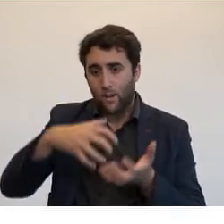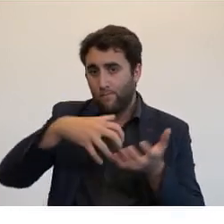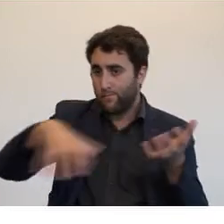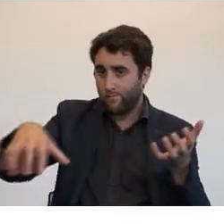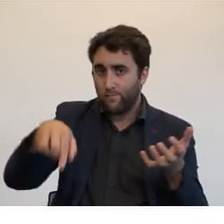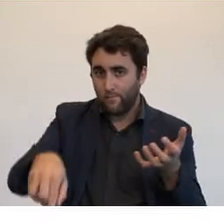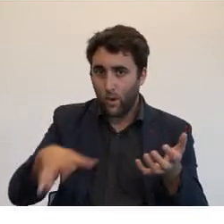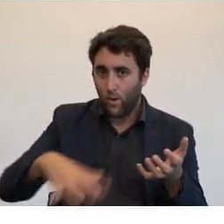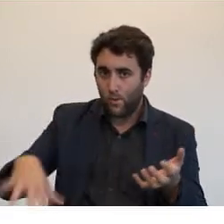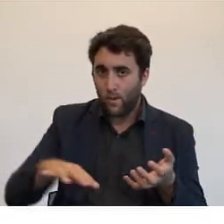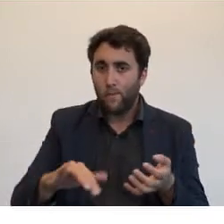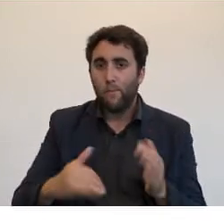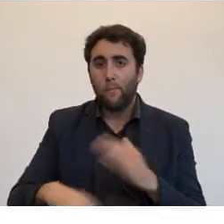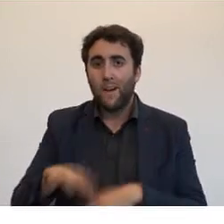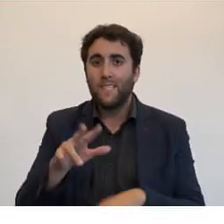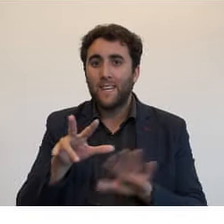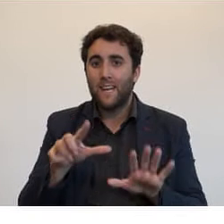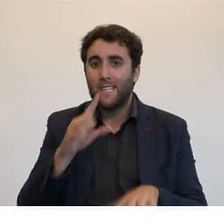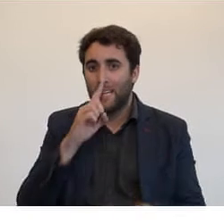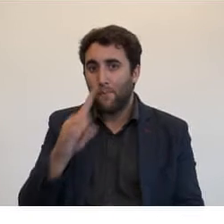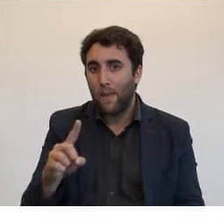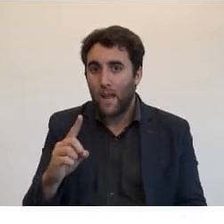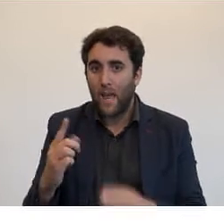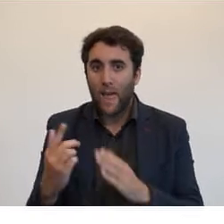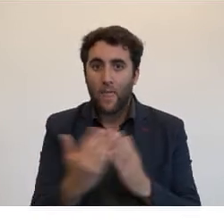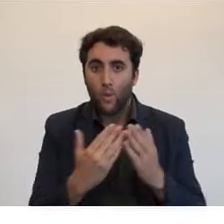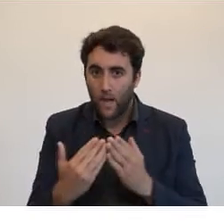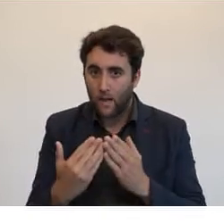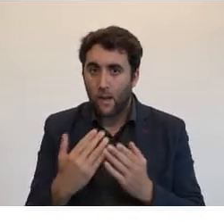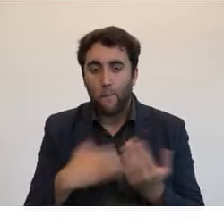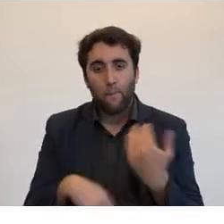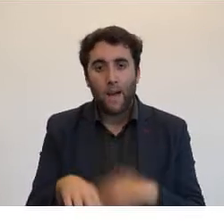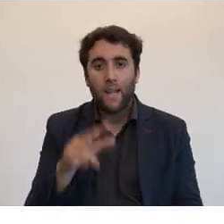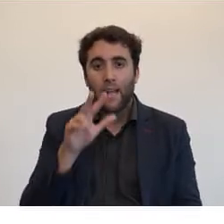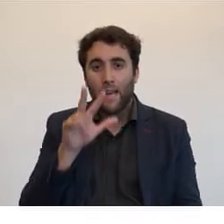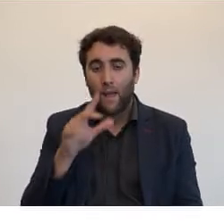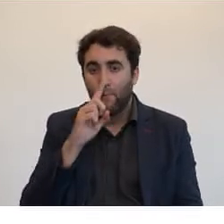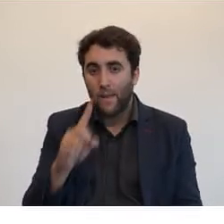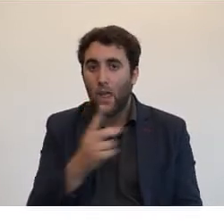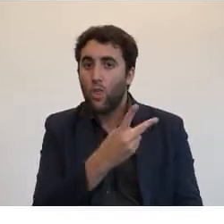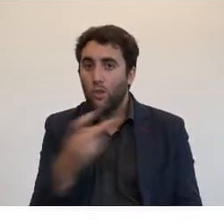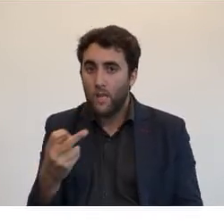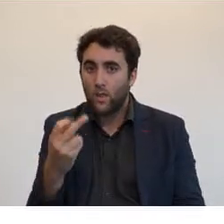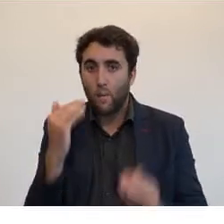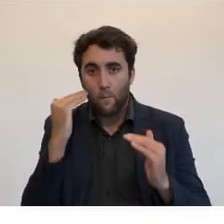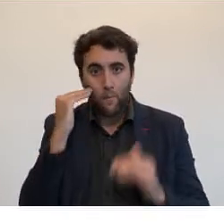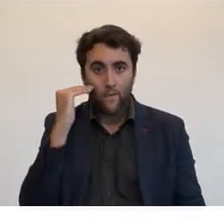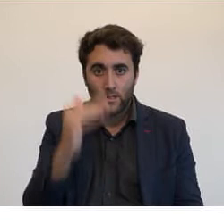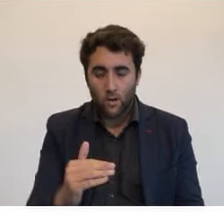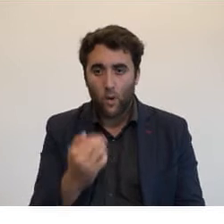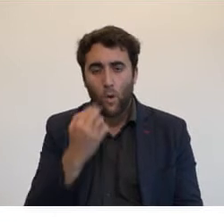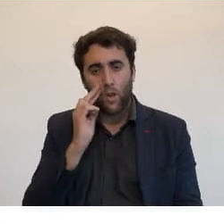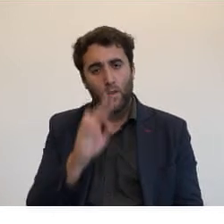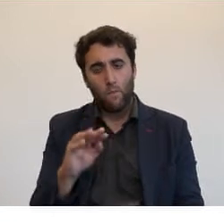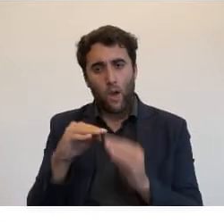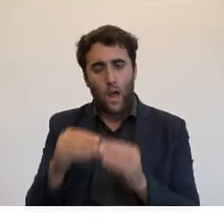una universidad que tiene más de 37.000 estudiantes y más de 3.200 profesores. Cuando nos pusimos a hacer números, nos dimos